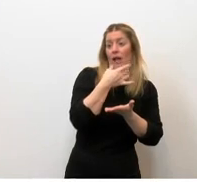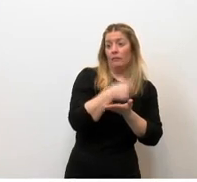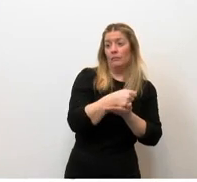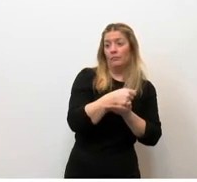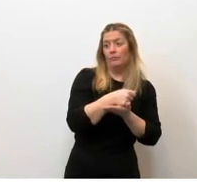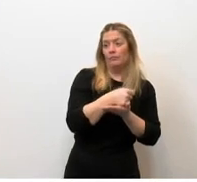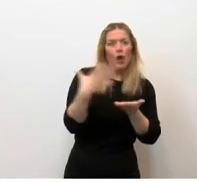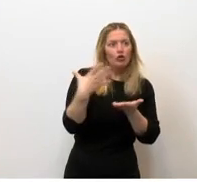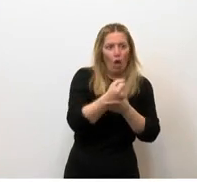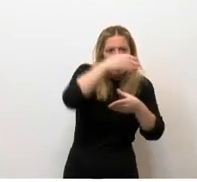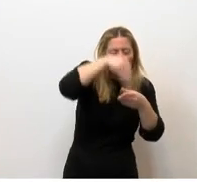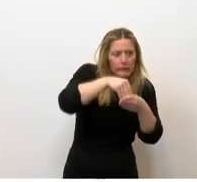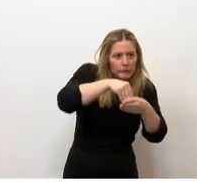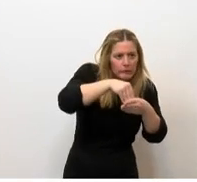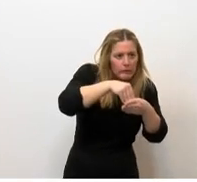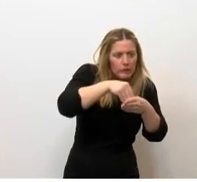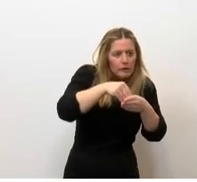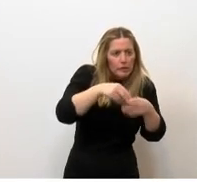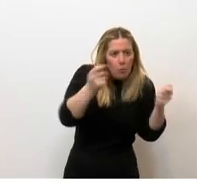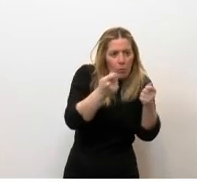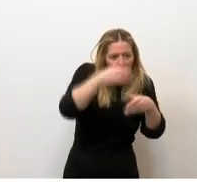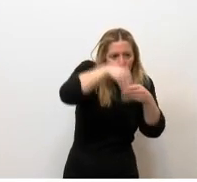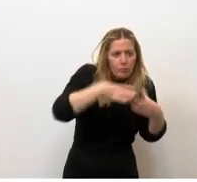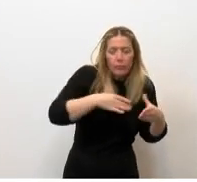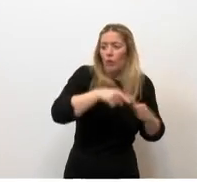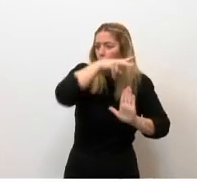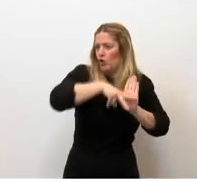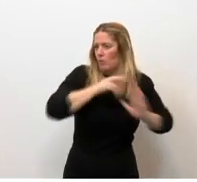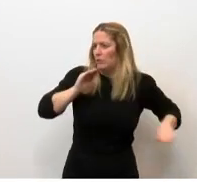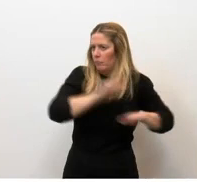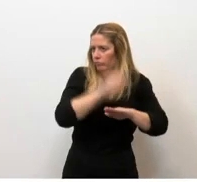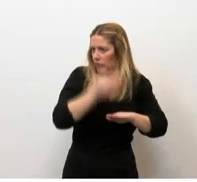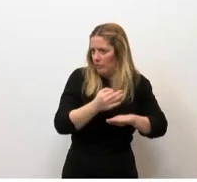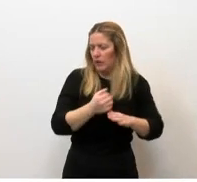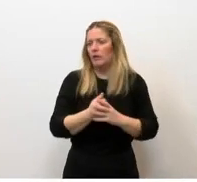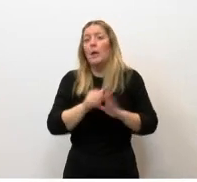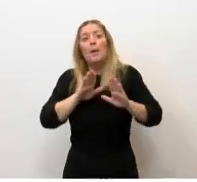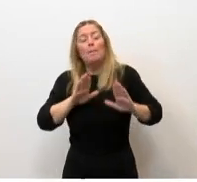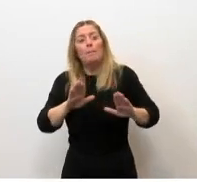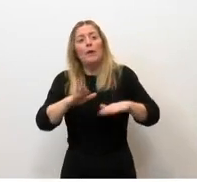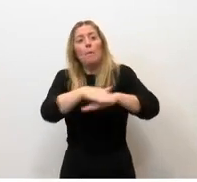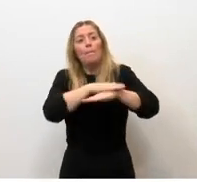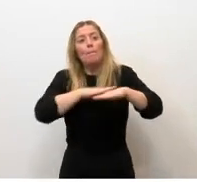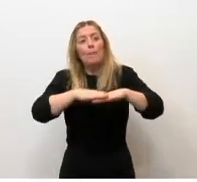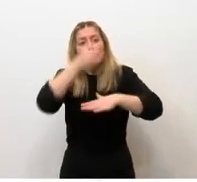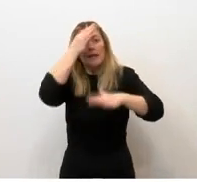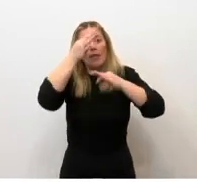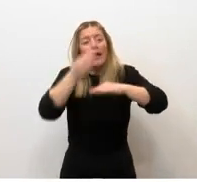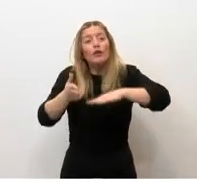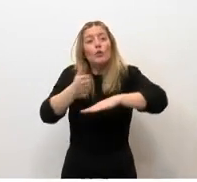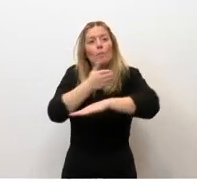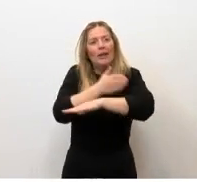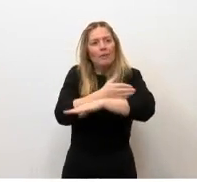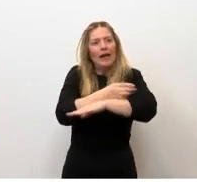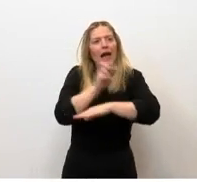Tienes que seguir unos parámetros, una normativa, pero sí que la base de datos previa, que es la